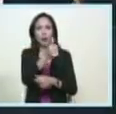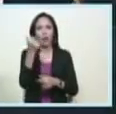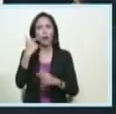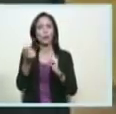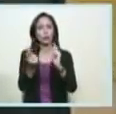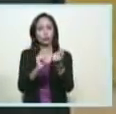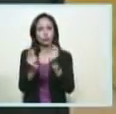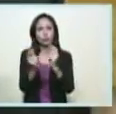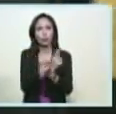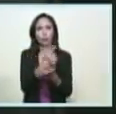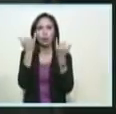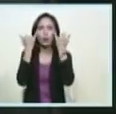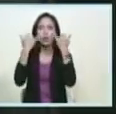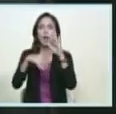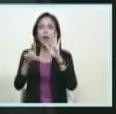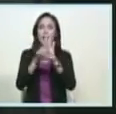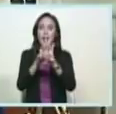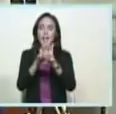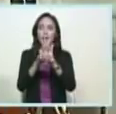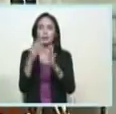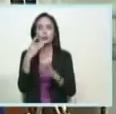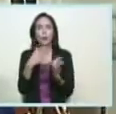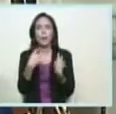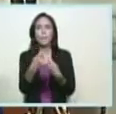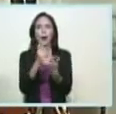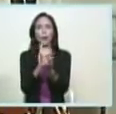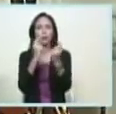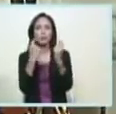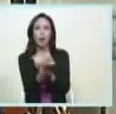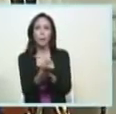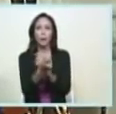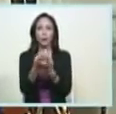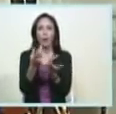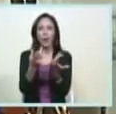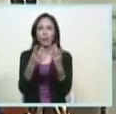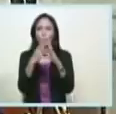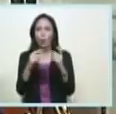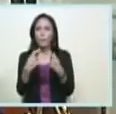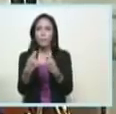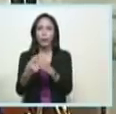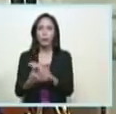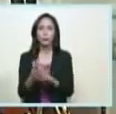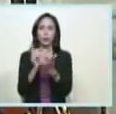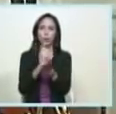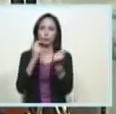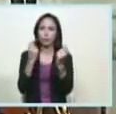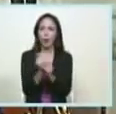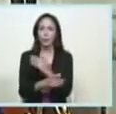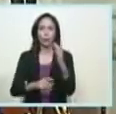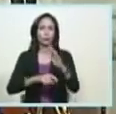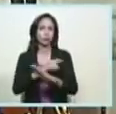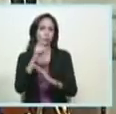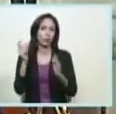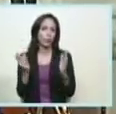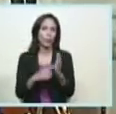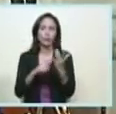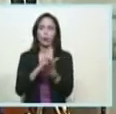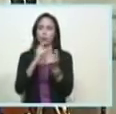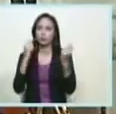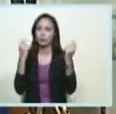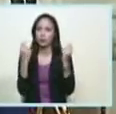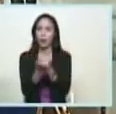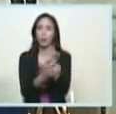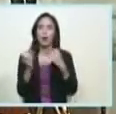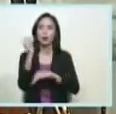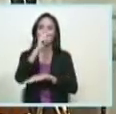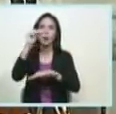este debate de esta ley sobre ilícitos cambiarios para dar un cambio un vuelco total en esta materia a